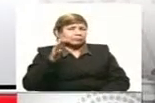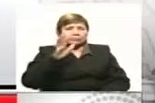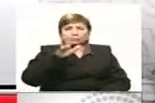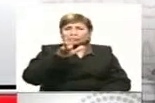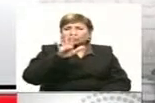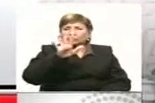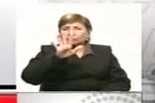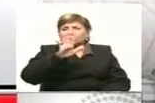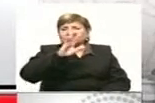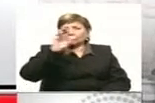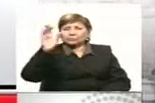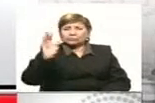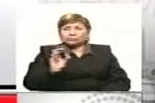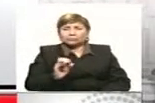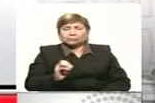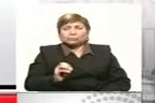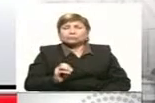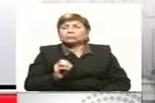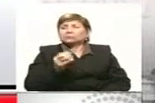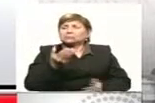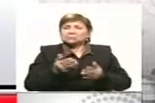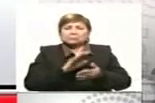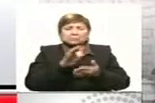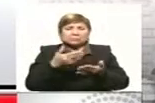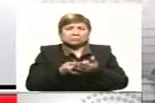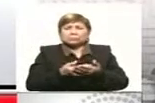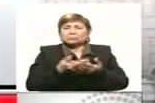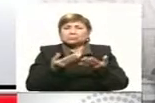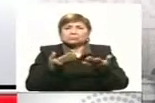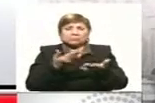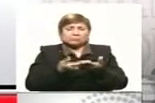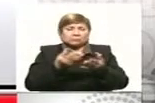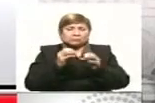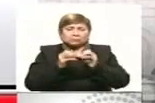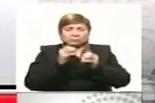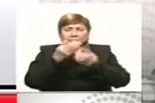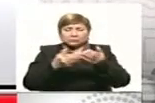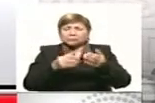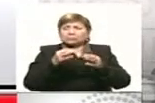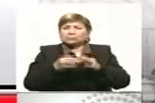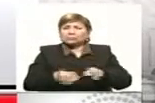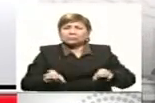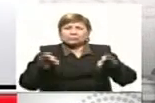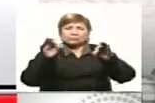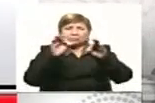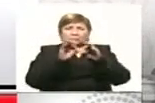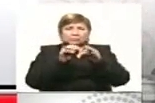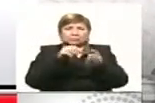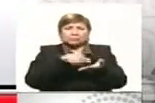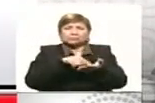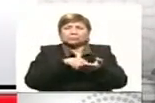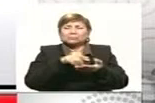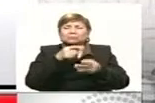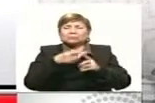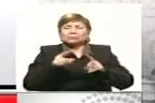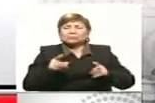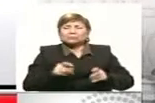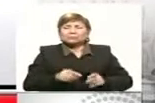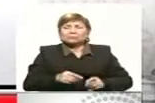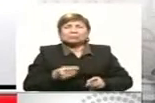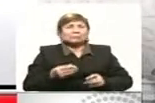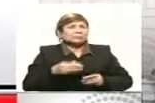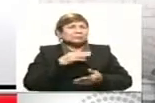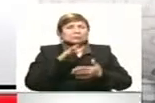35% del Producto Bruto Interno, y en esta proporción, porque lo importante de entender la deuda es un montón de plata, claro, pero como